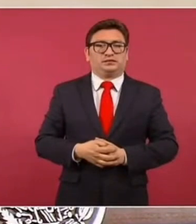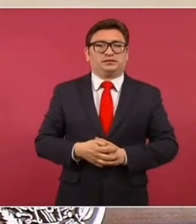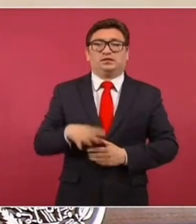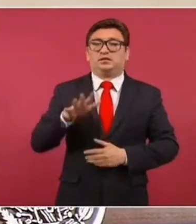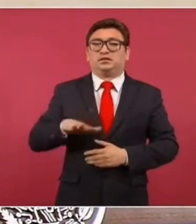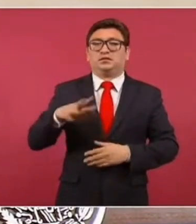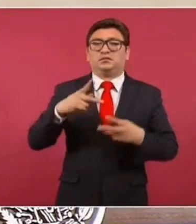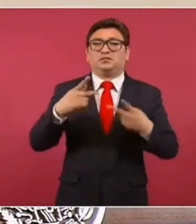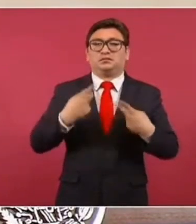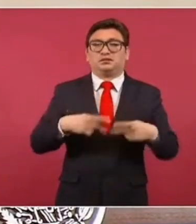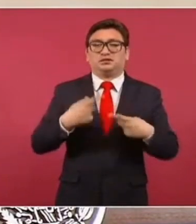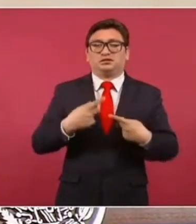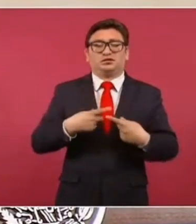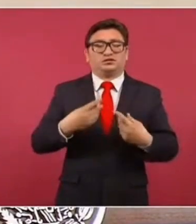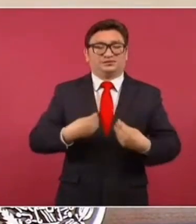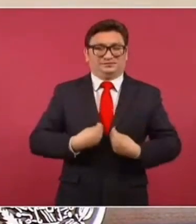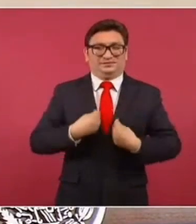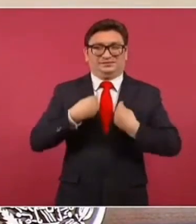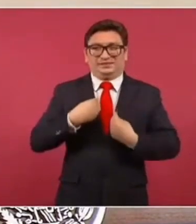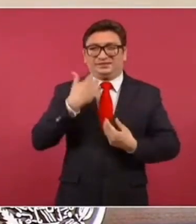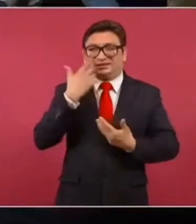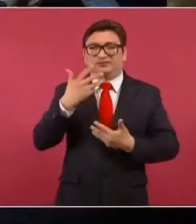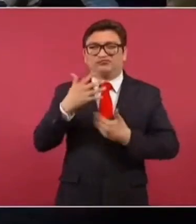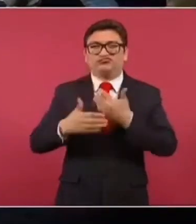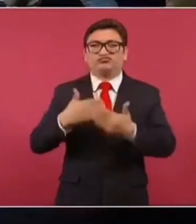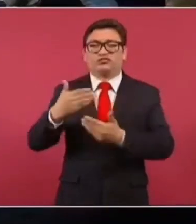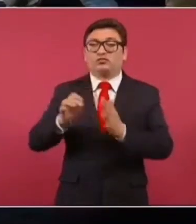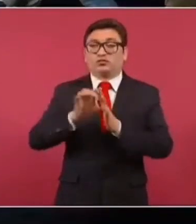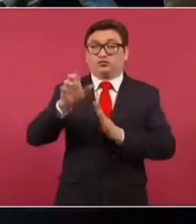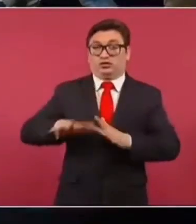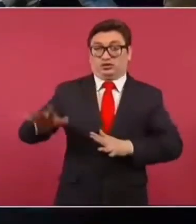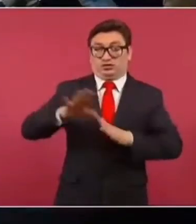Para empezar, muchos migrantes